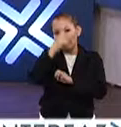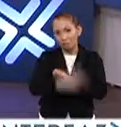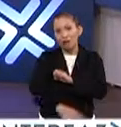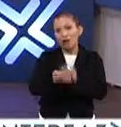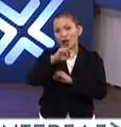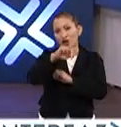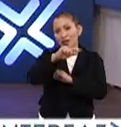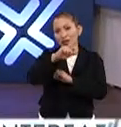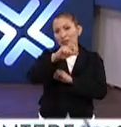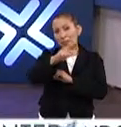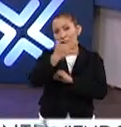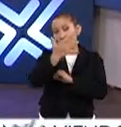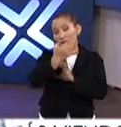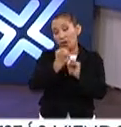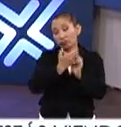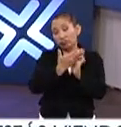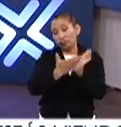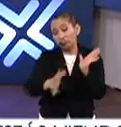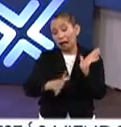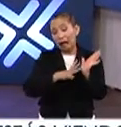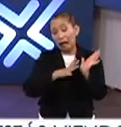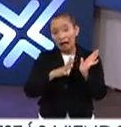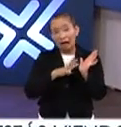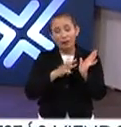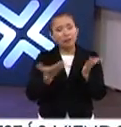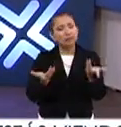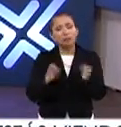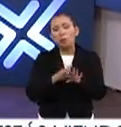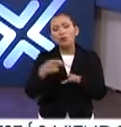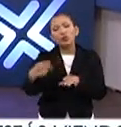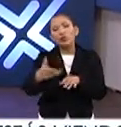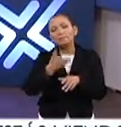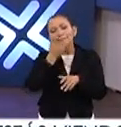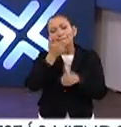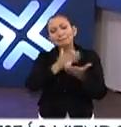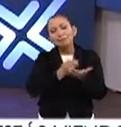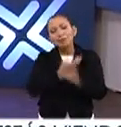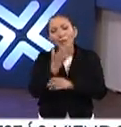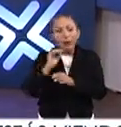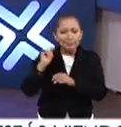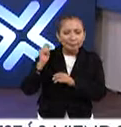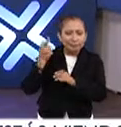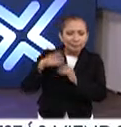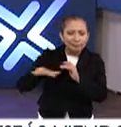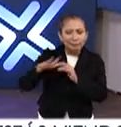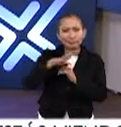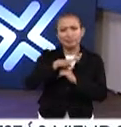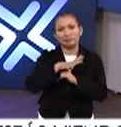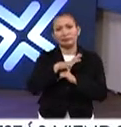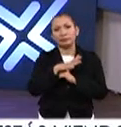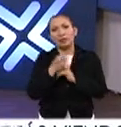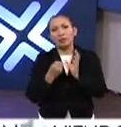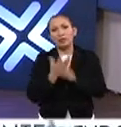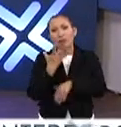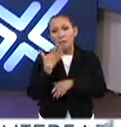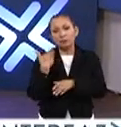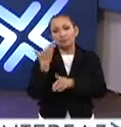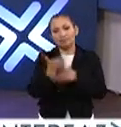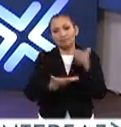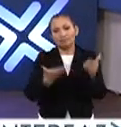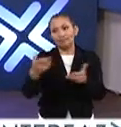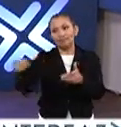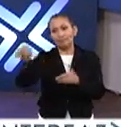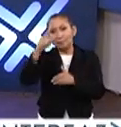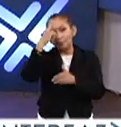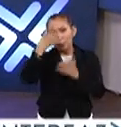Notimex. 50 años ya de existencia. ¿Cómo se han adaptado a las nuevas tecnologías, a las nuevas demandas, sobre